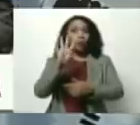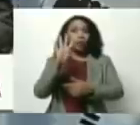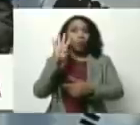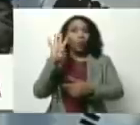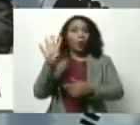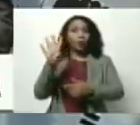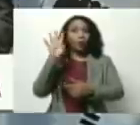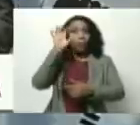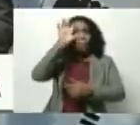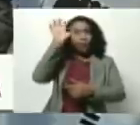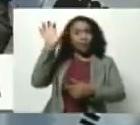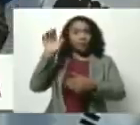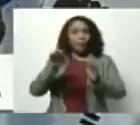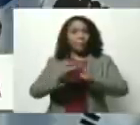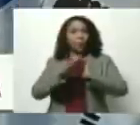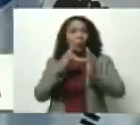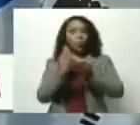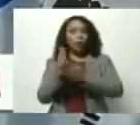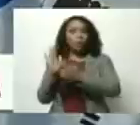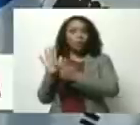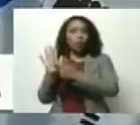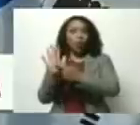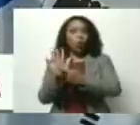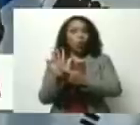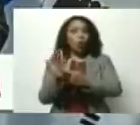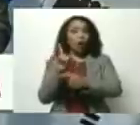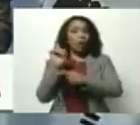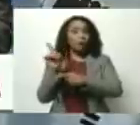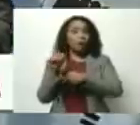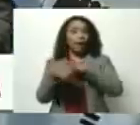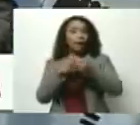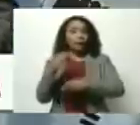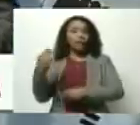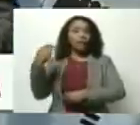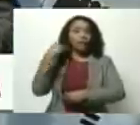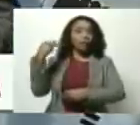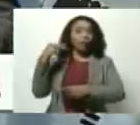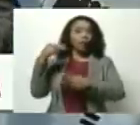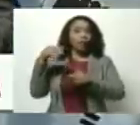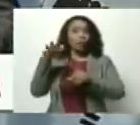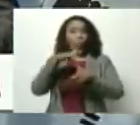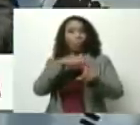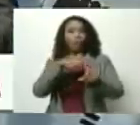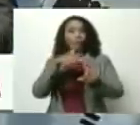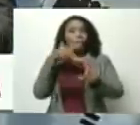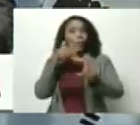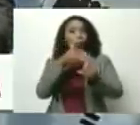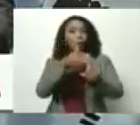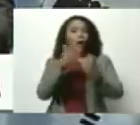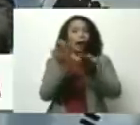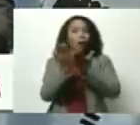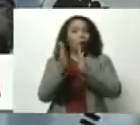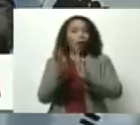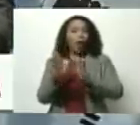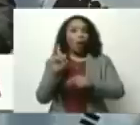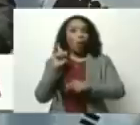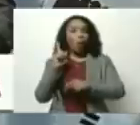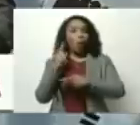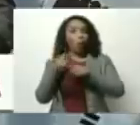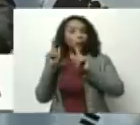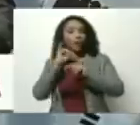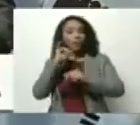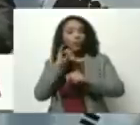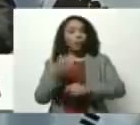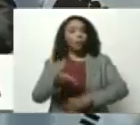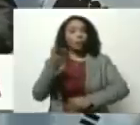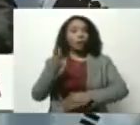144 países del mundo revela que ha sido o es víctima de acoso escolar. Otro dato interesante es